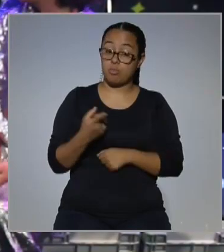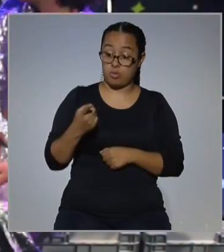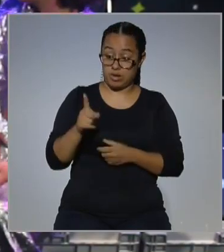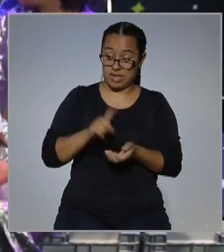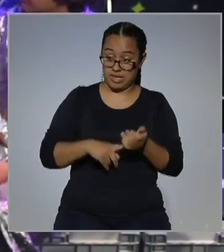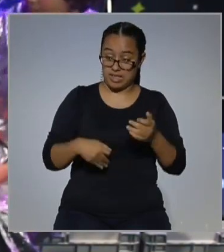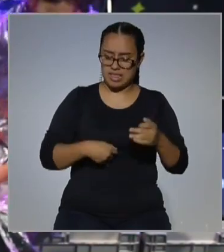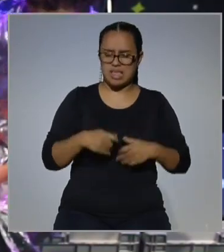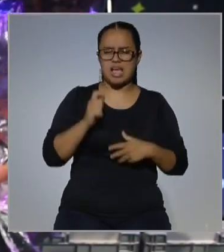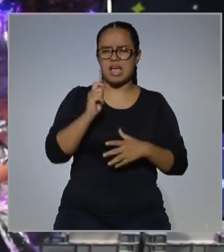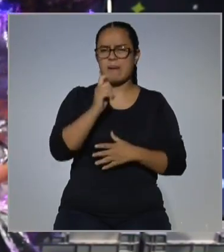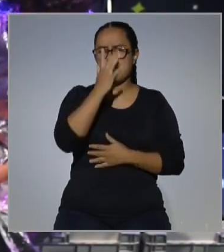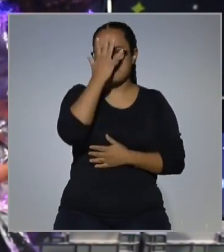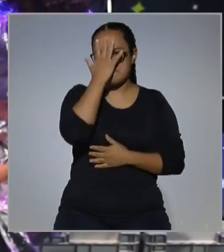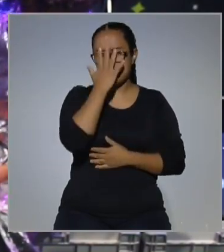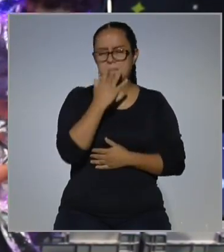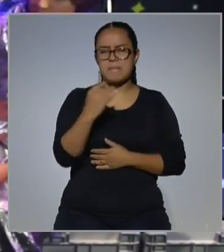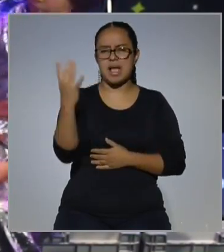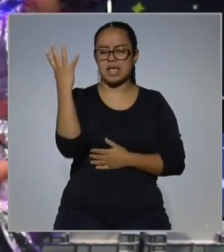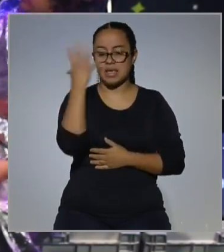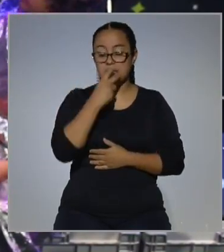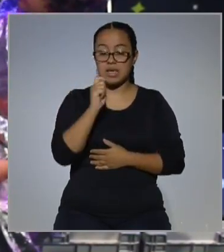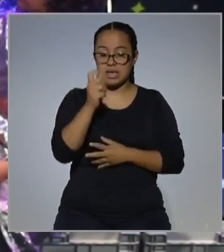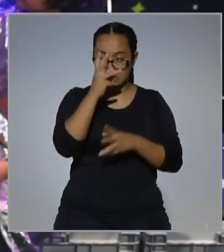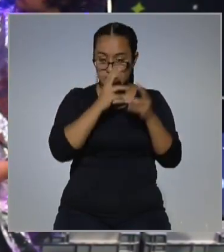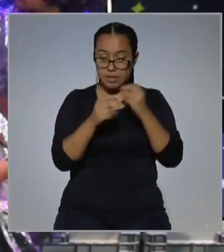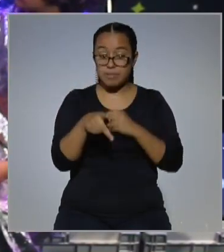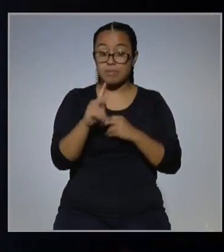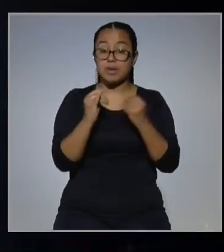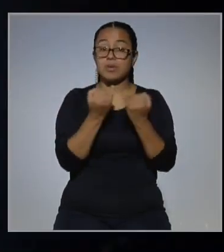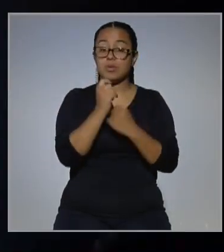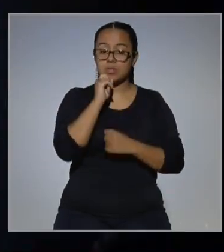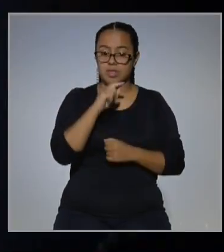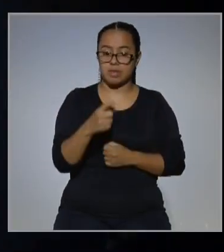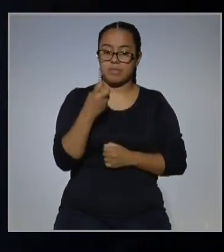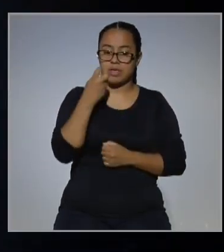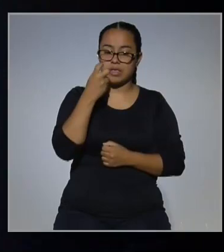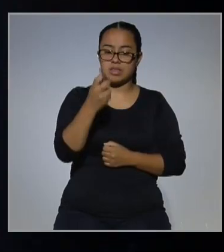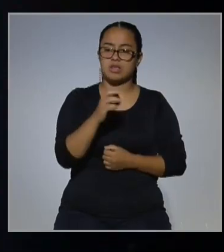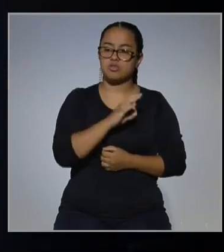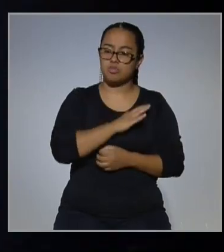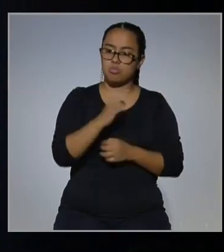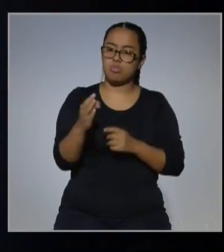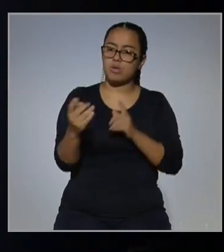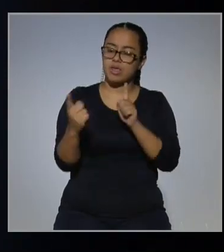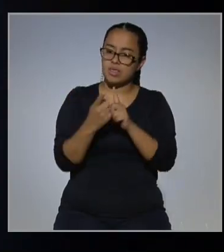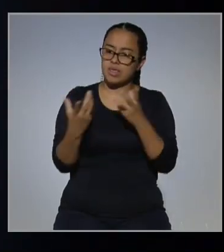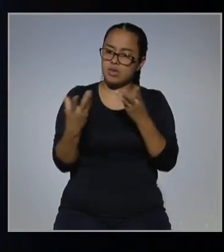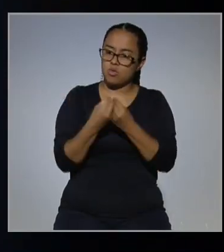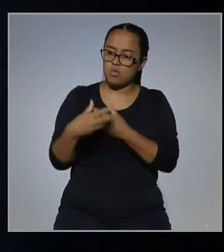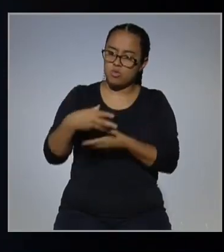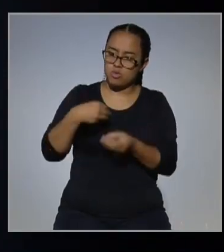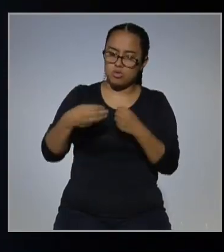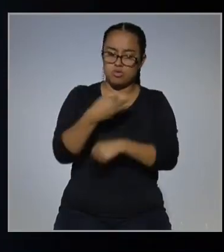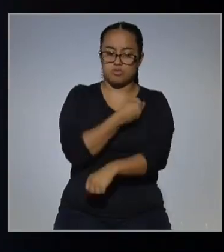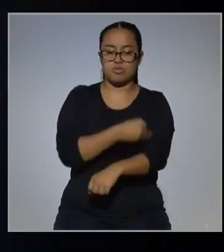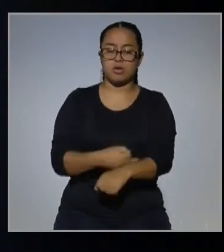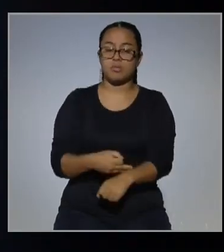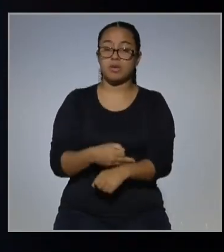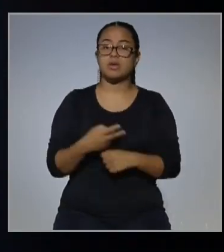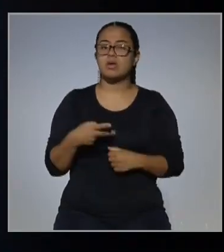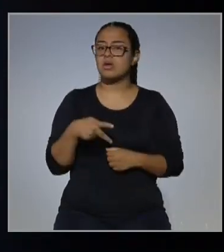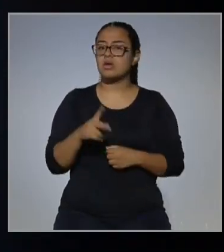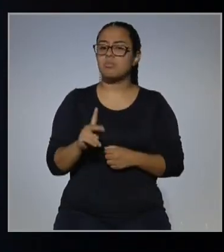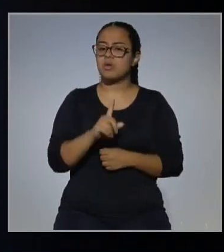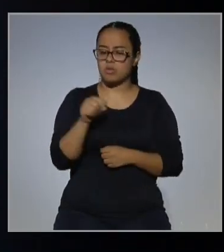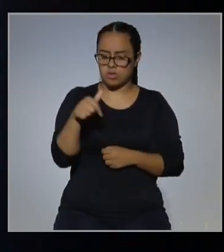es mágico, es aprendizaje, pero también es una manera de convivir con la familia. ¿Pero qué pasa con